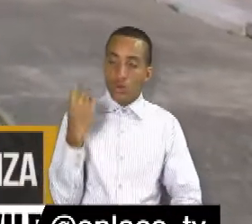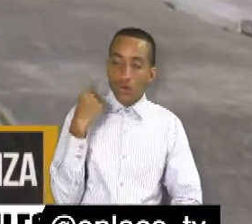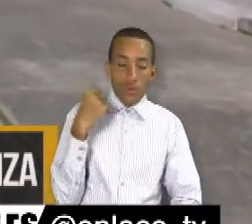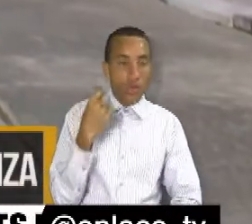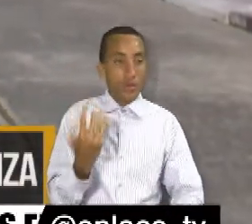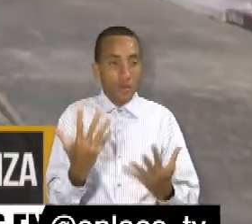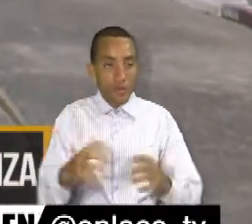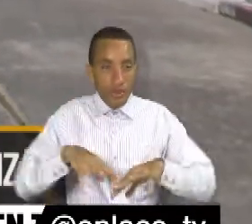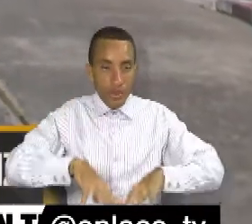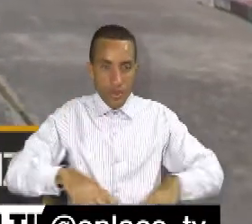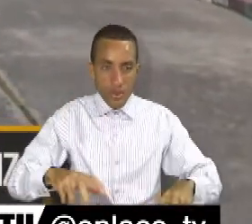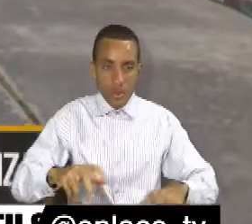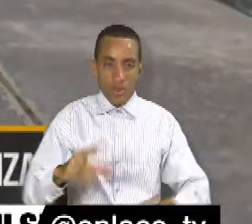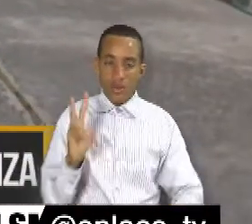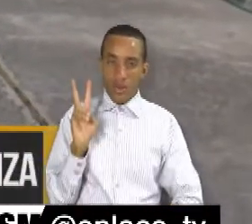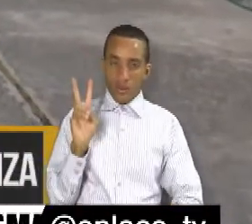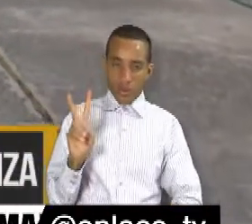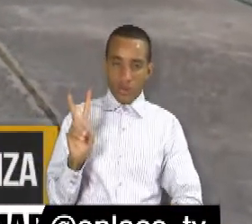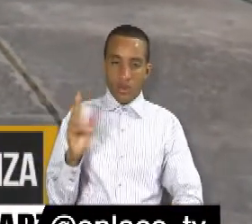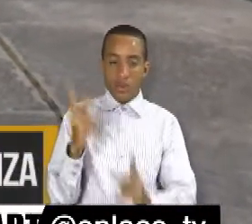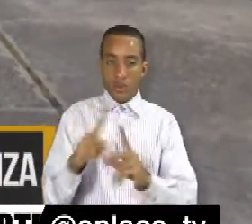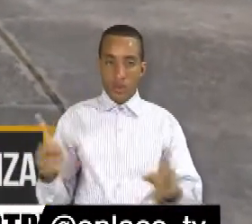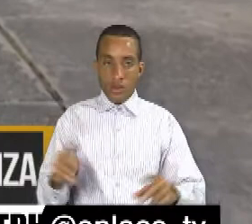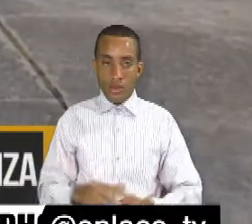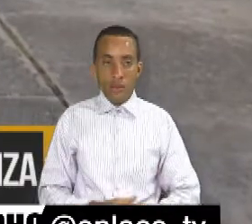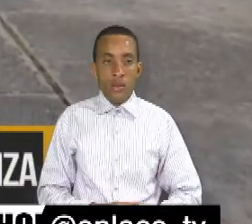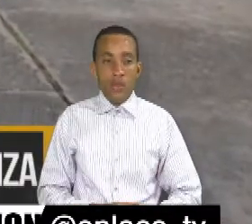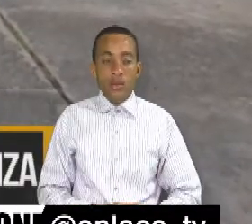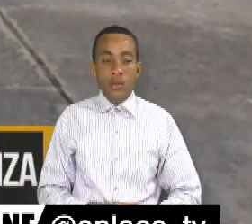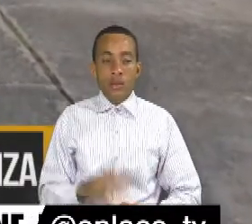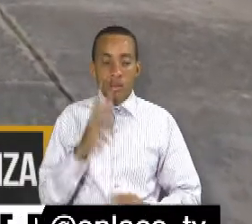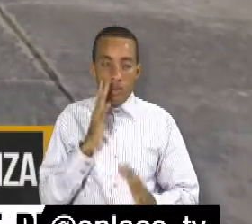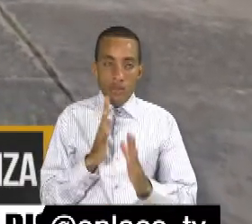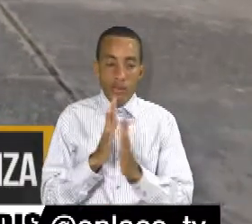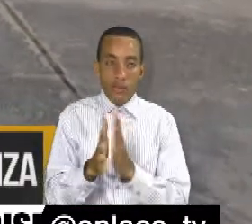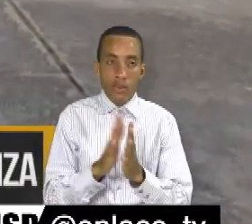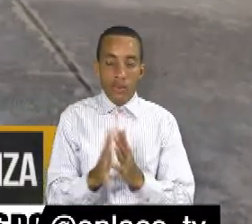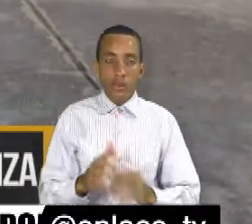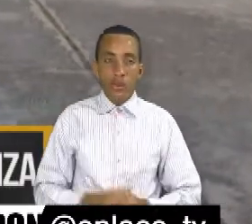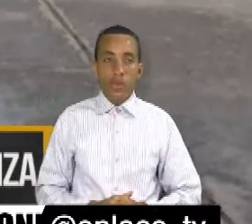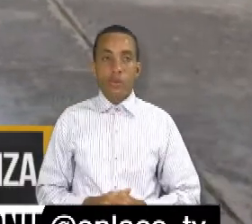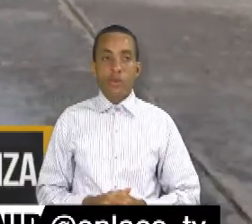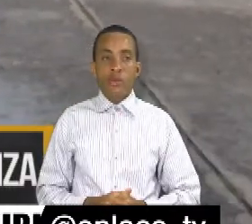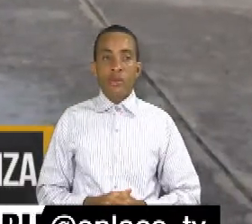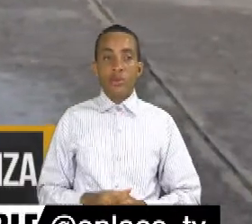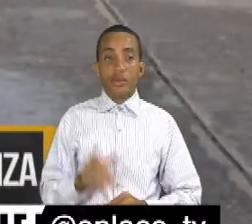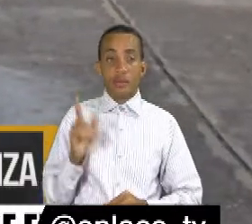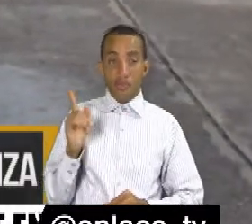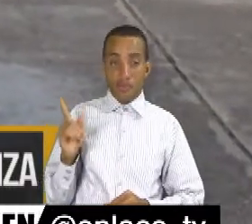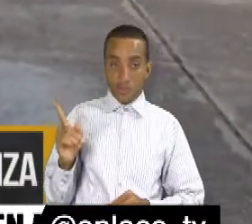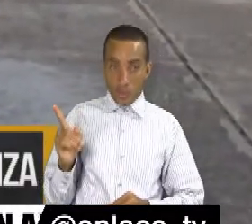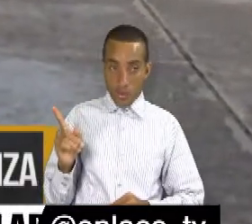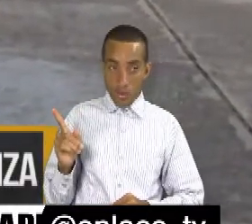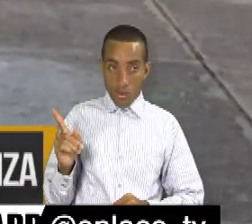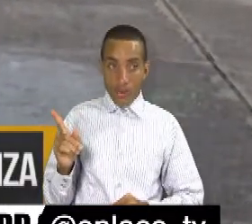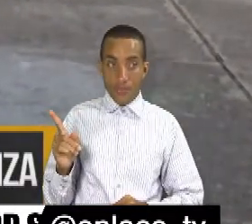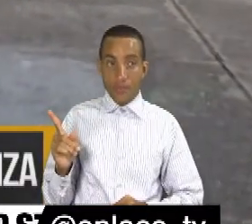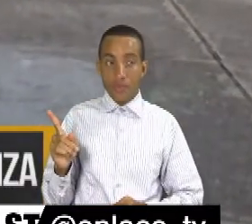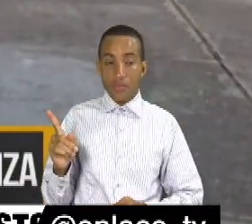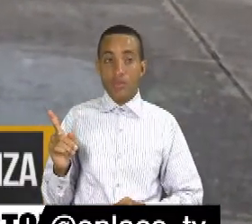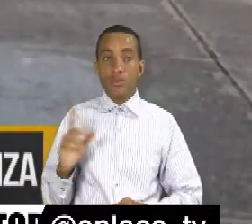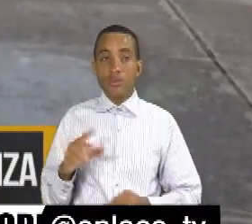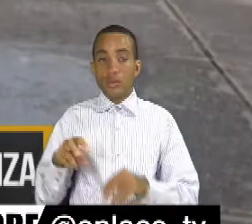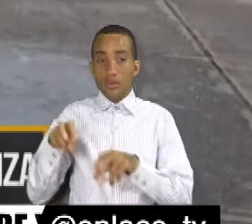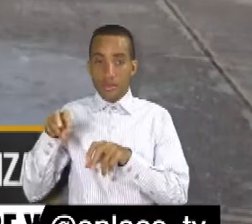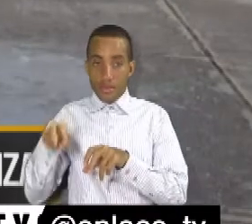conmocionado precisamente a los habitantes del sector. Les voy a explicar un poco para colocarlos en contexto. En este muro estaba sentada